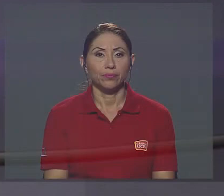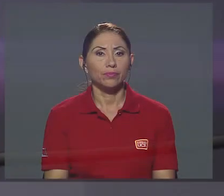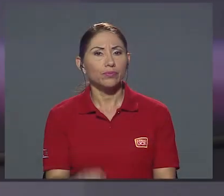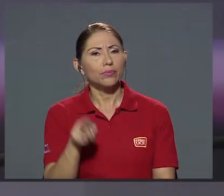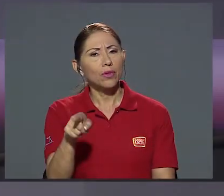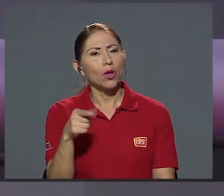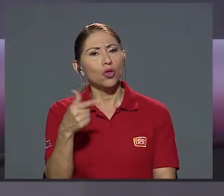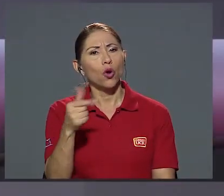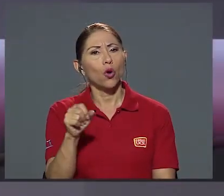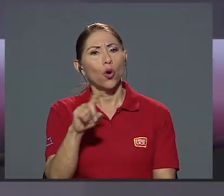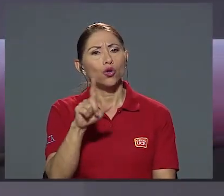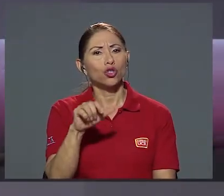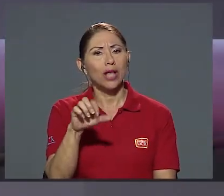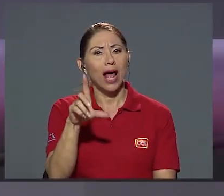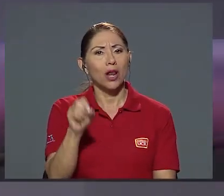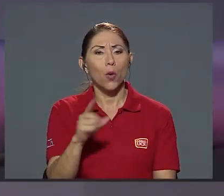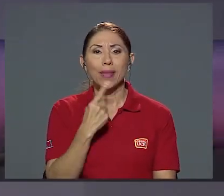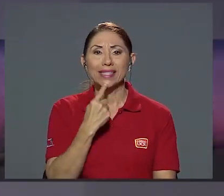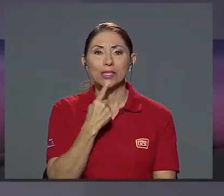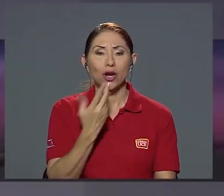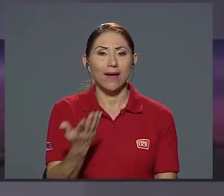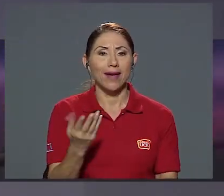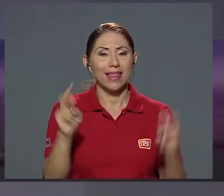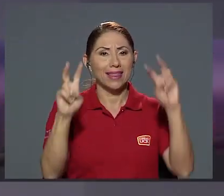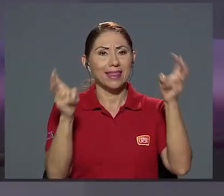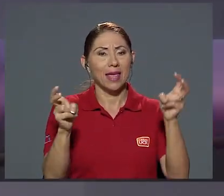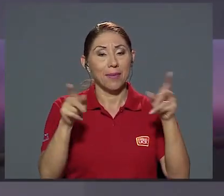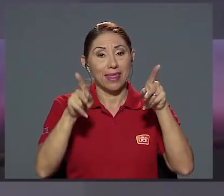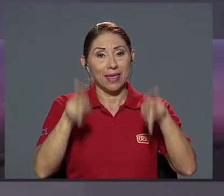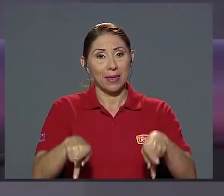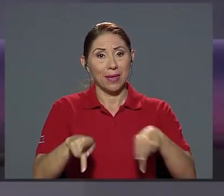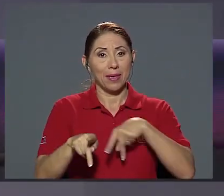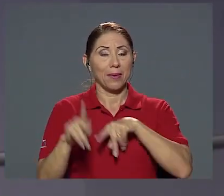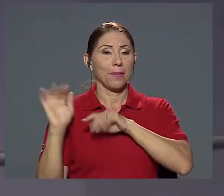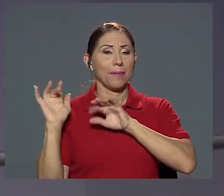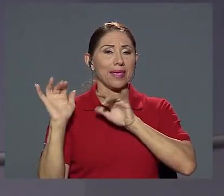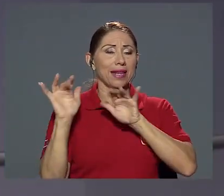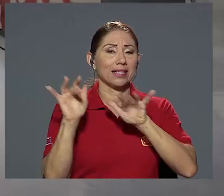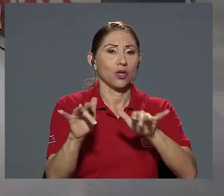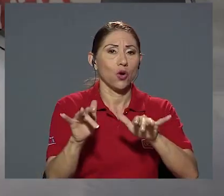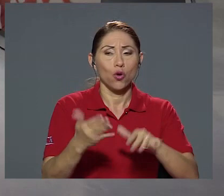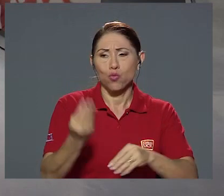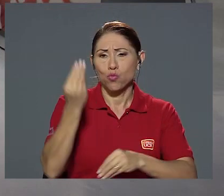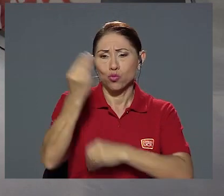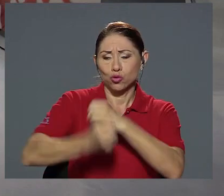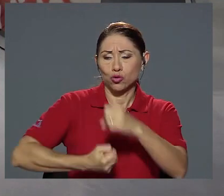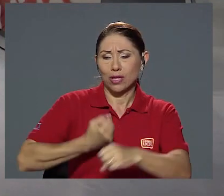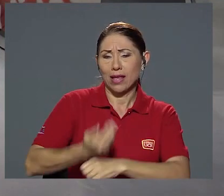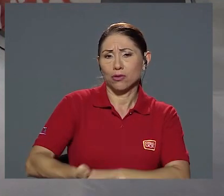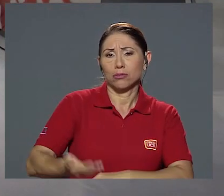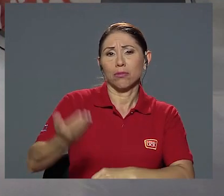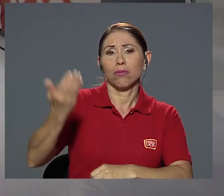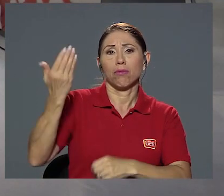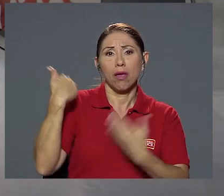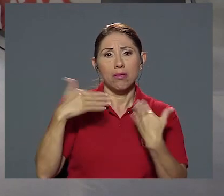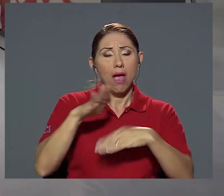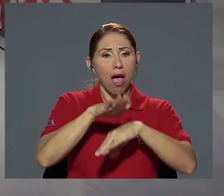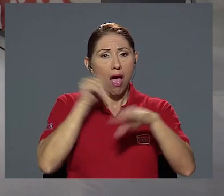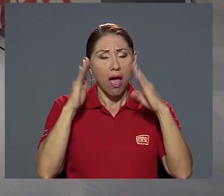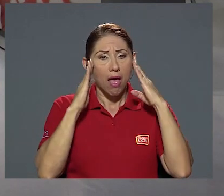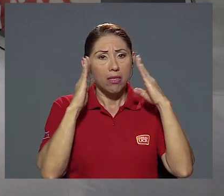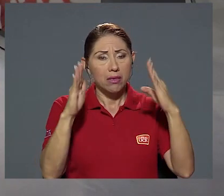Don Gonzalo mencionaba el tema de la migración, que también desde hace décadas es un tópico que llama la atención en la